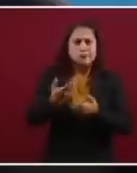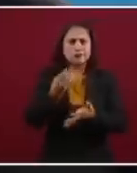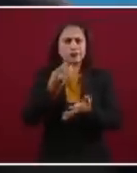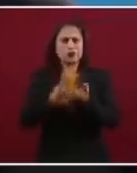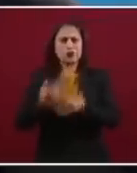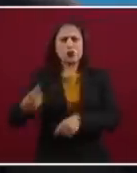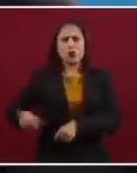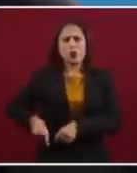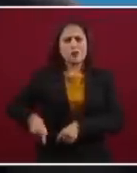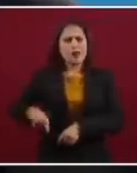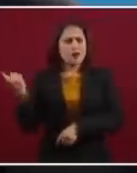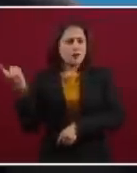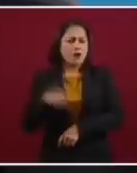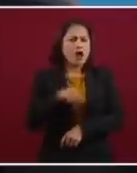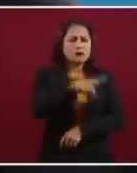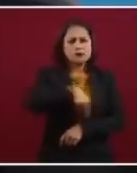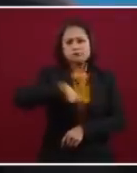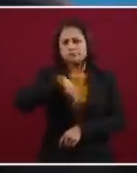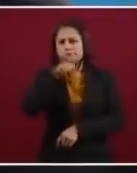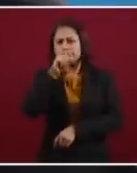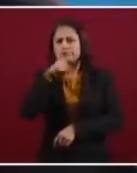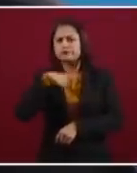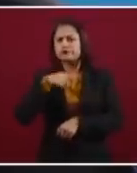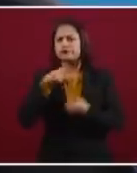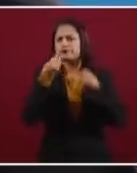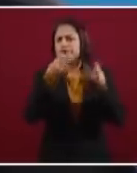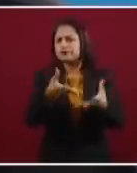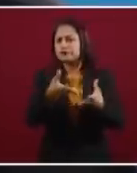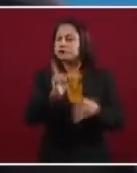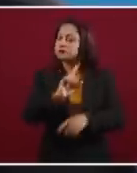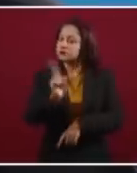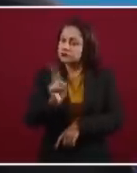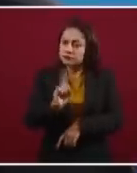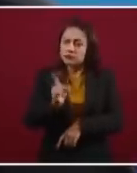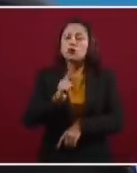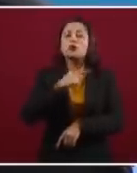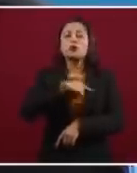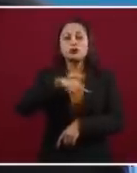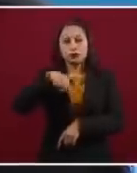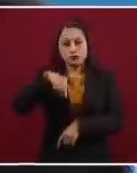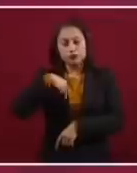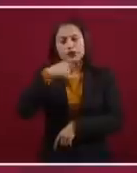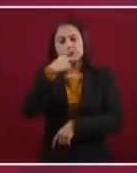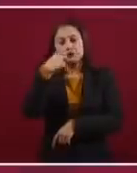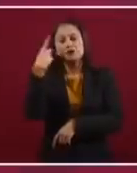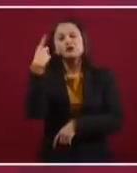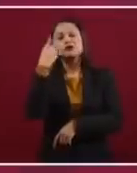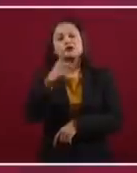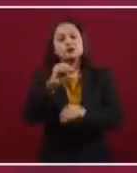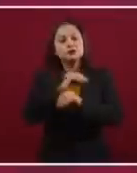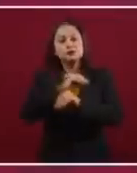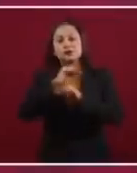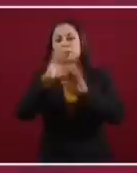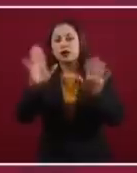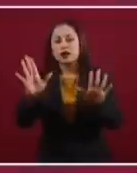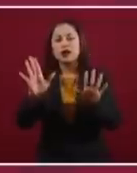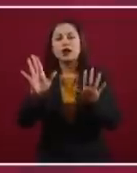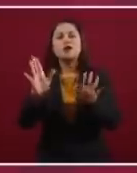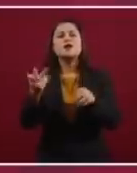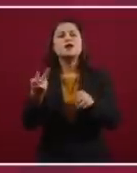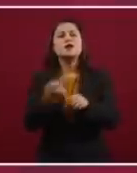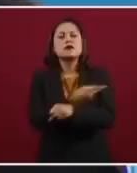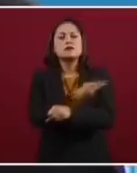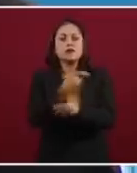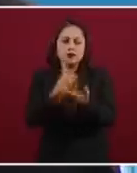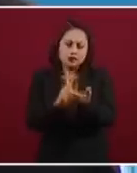informativo indispensable en donde decimos con claridad y sin limitaciones los efectos nocivos que tienen